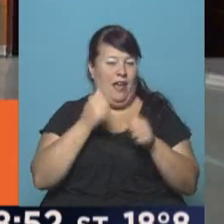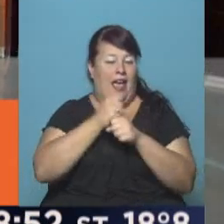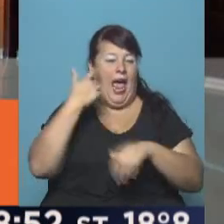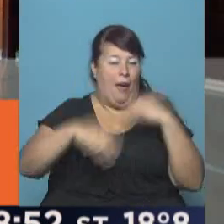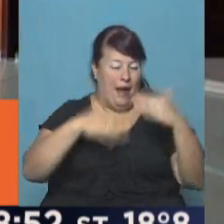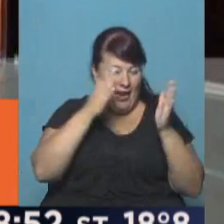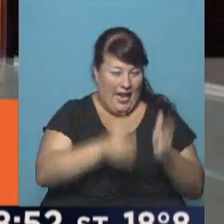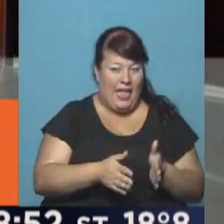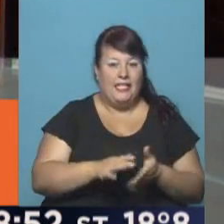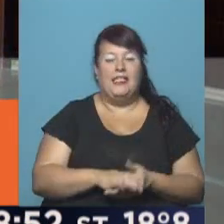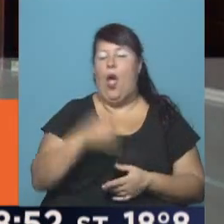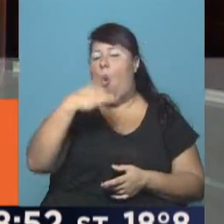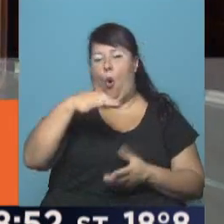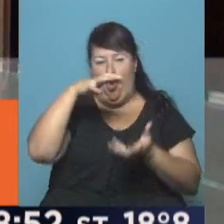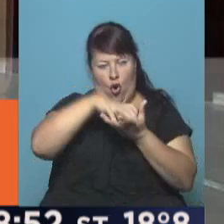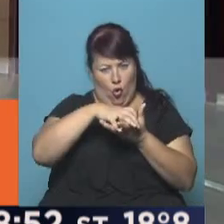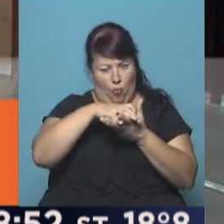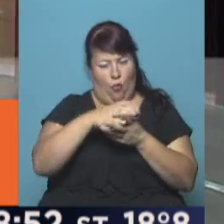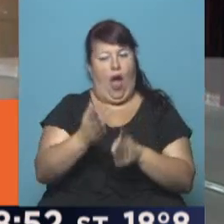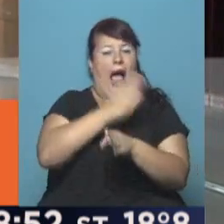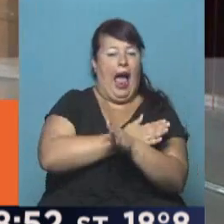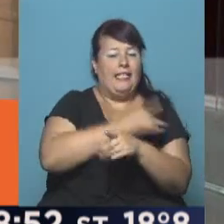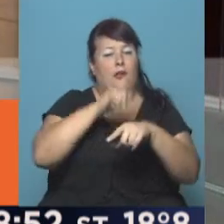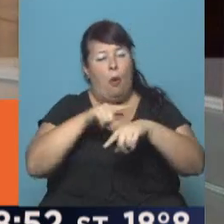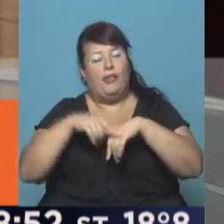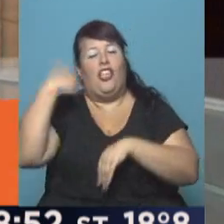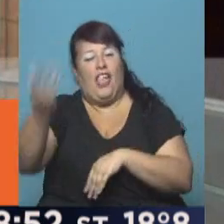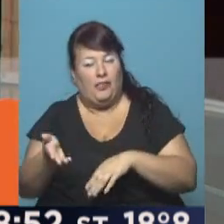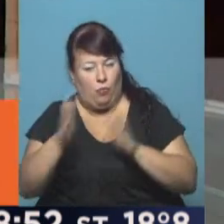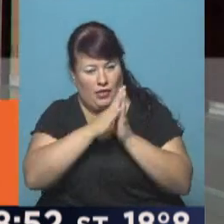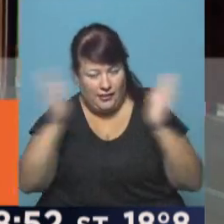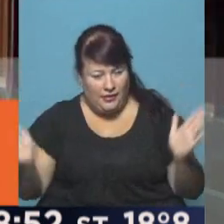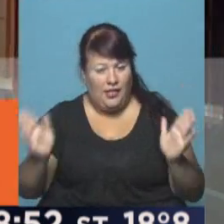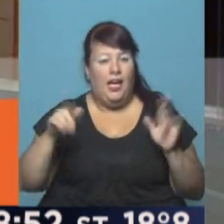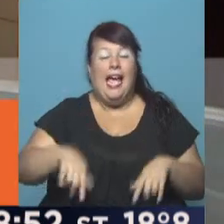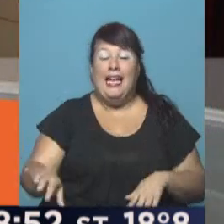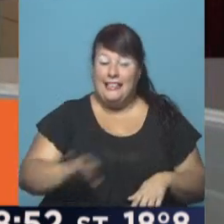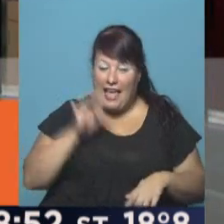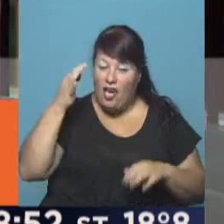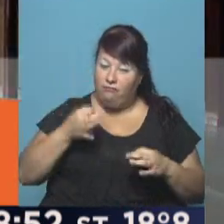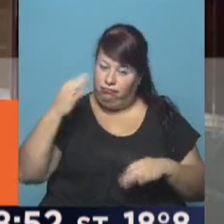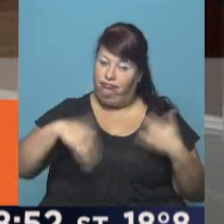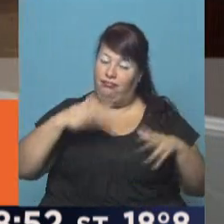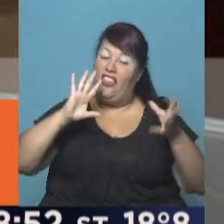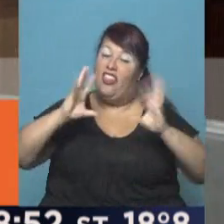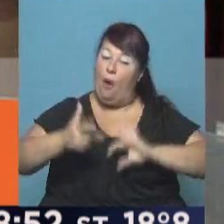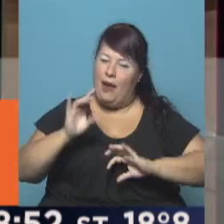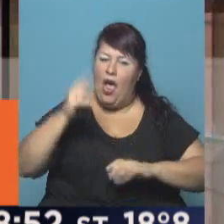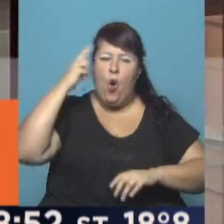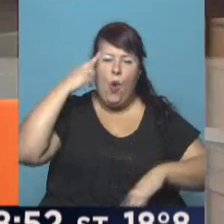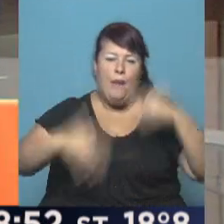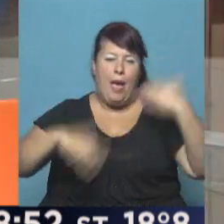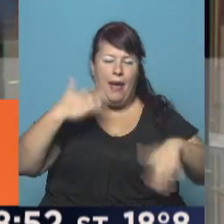emergencias estamos en la única organización que está en el antes el durante y el después de una emergencia este ha sido un año especialmente complejo ya llevamos nueve